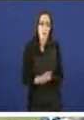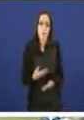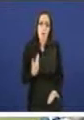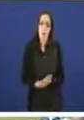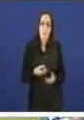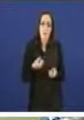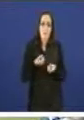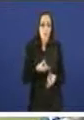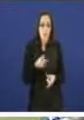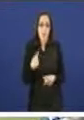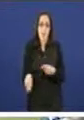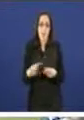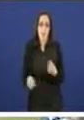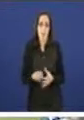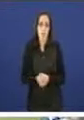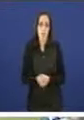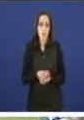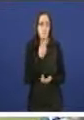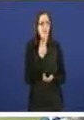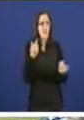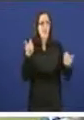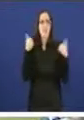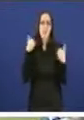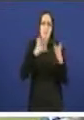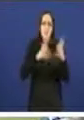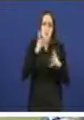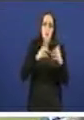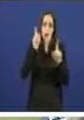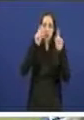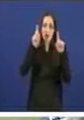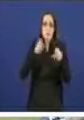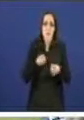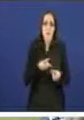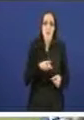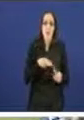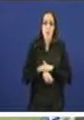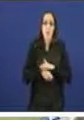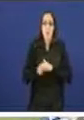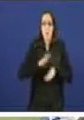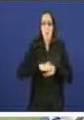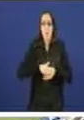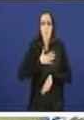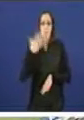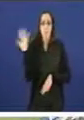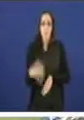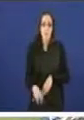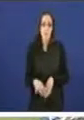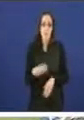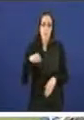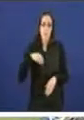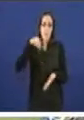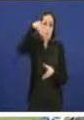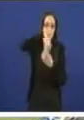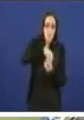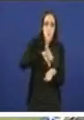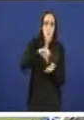que celebrarse, que non é responsabilidade da Administración Educativa poñer os medios para que efectivamente nos centros de ensino se